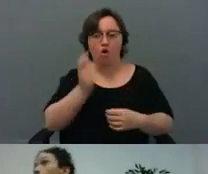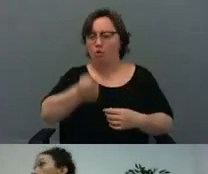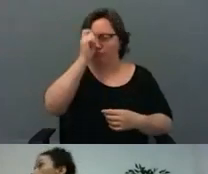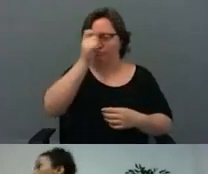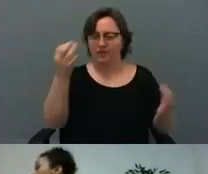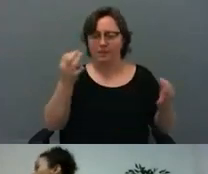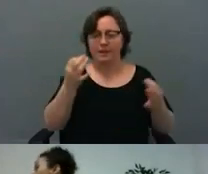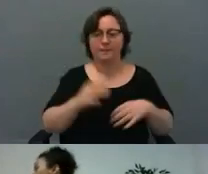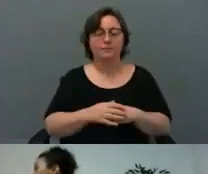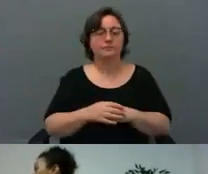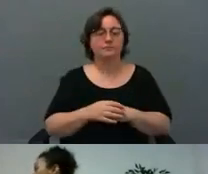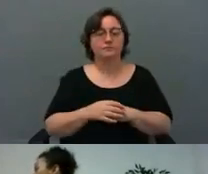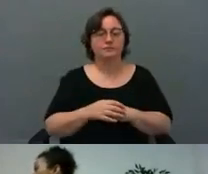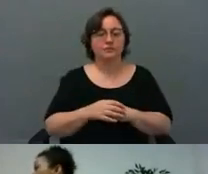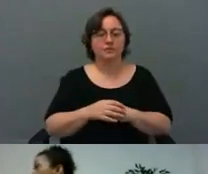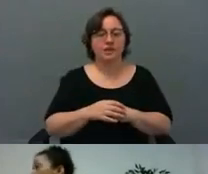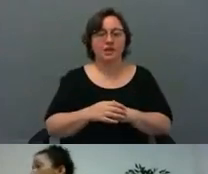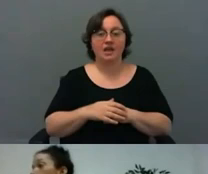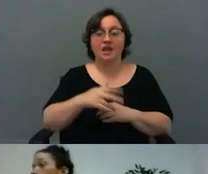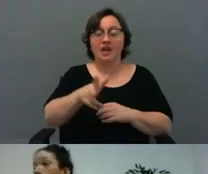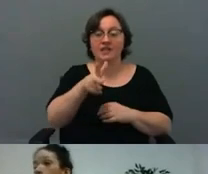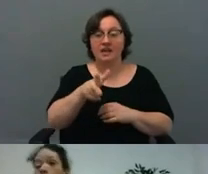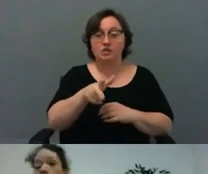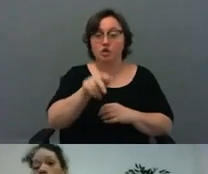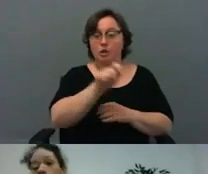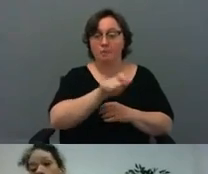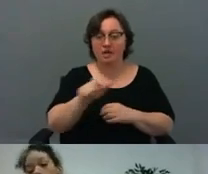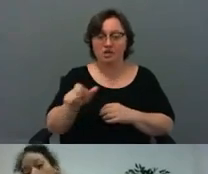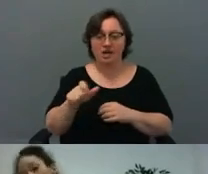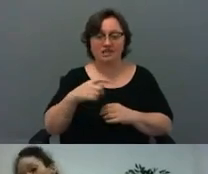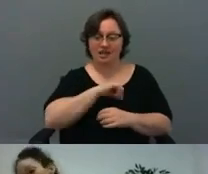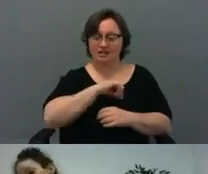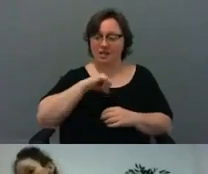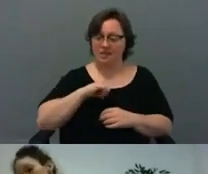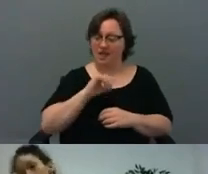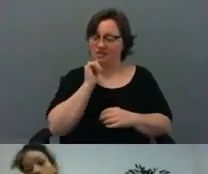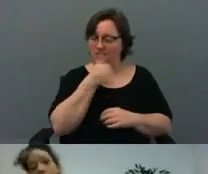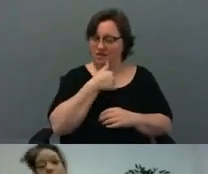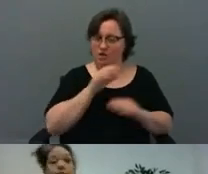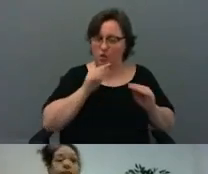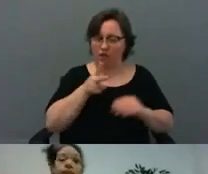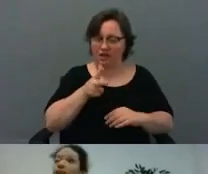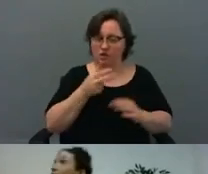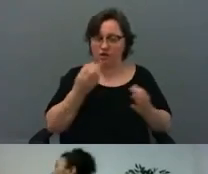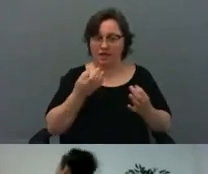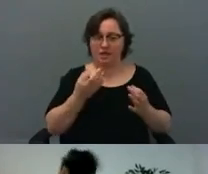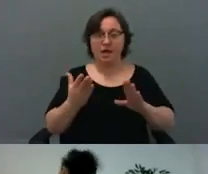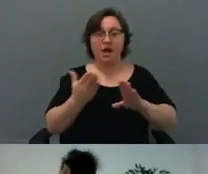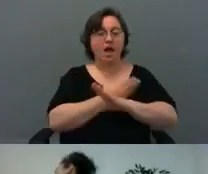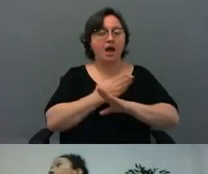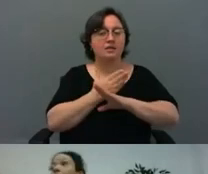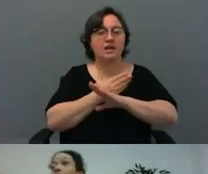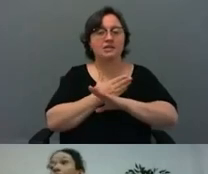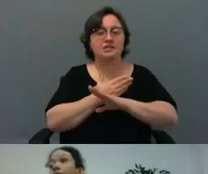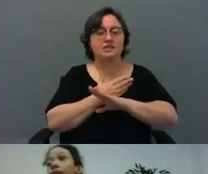hora de respetar los derechos a la intimidad y a la privacidad, tiene que haber